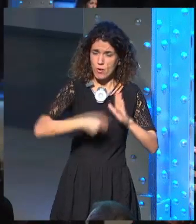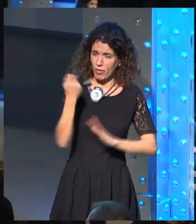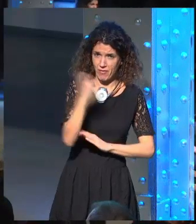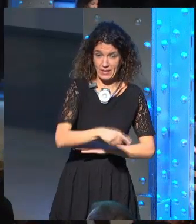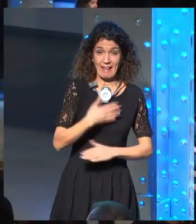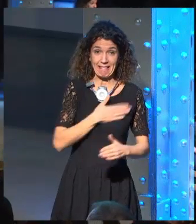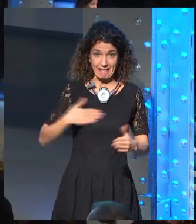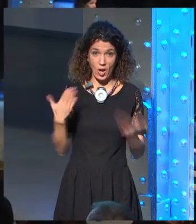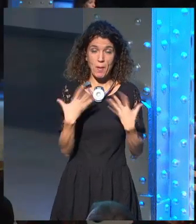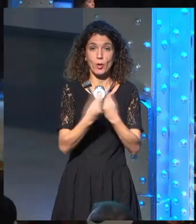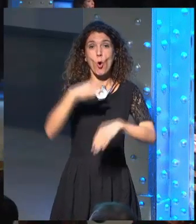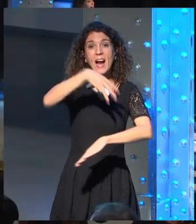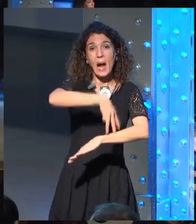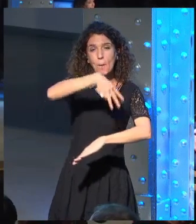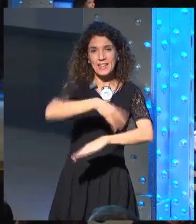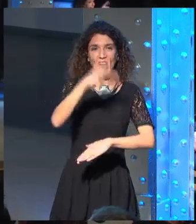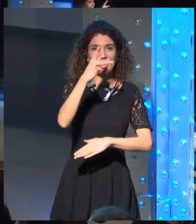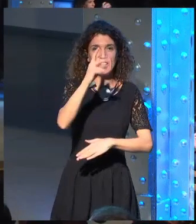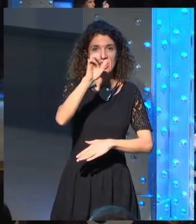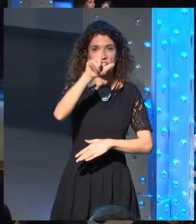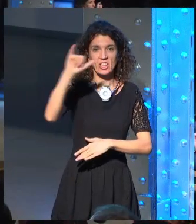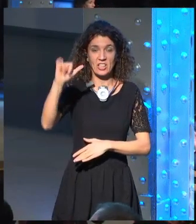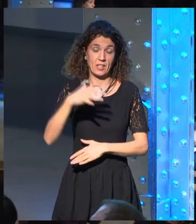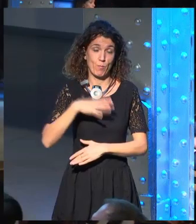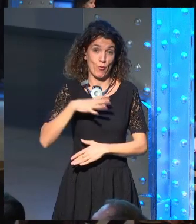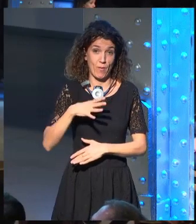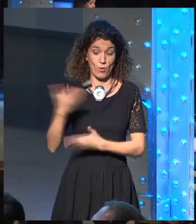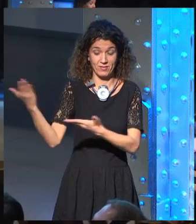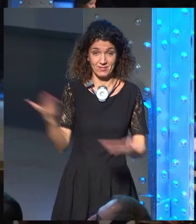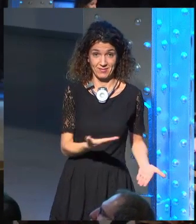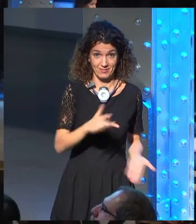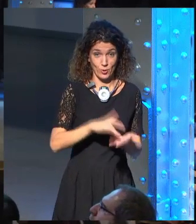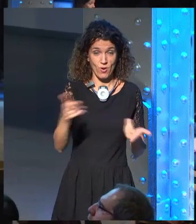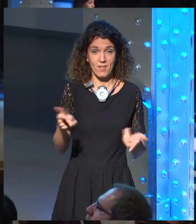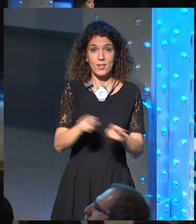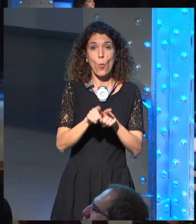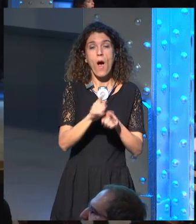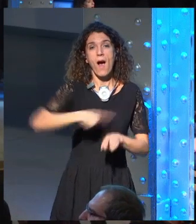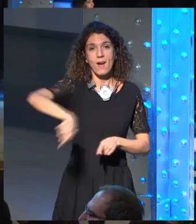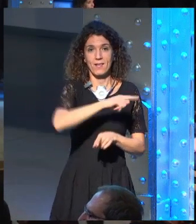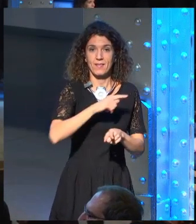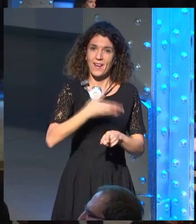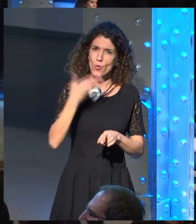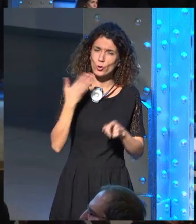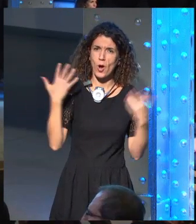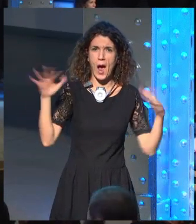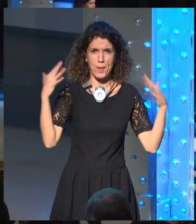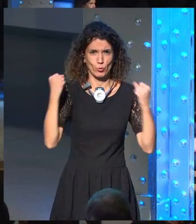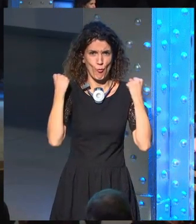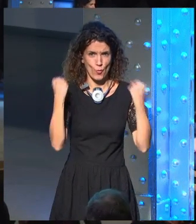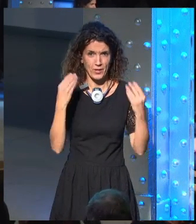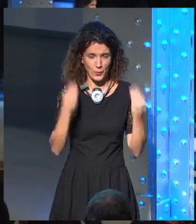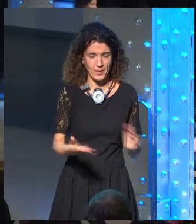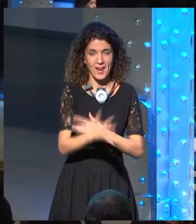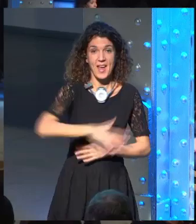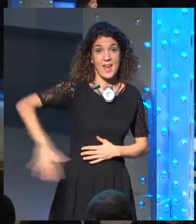muchas ganas de hablar con usted, capitán Kelly, así que le pido por favor que suba al escenario y reciba el caluroso aplauso de la audiencia